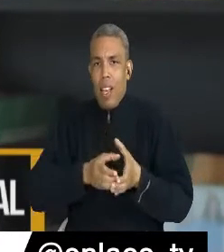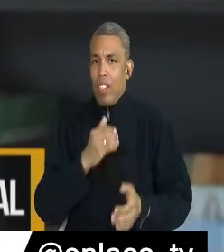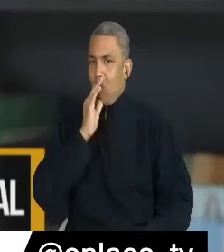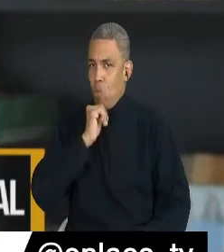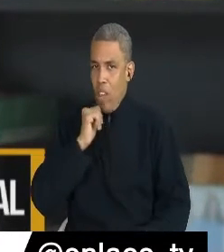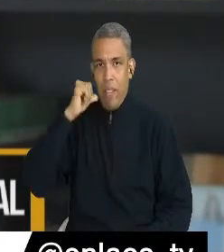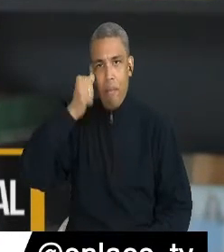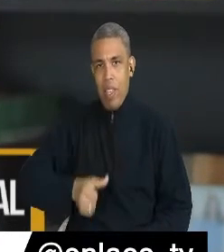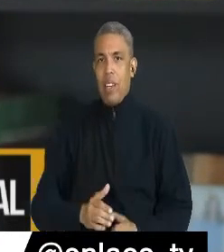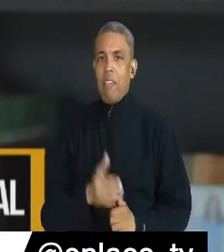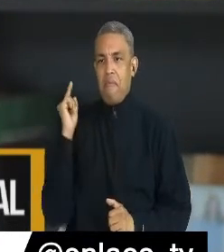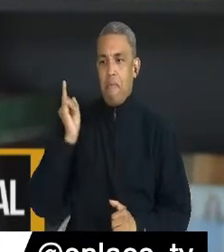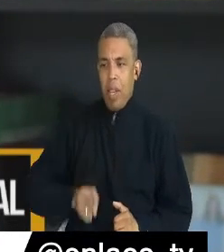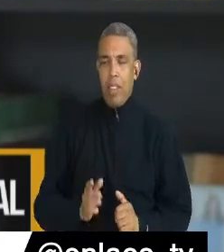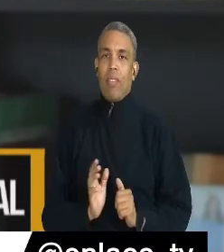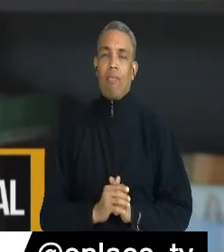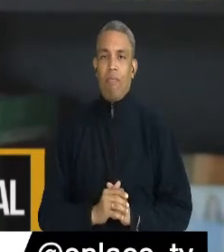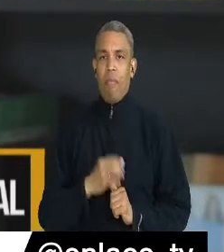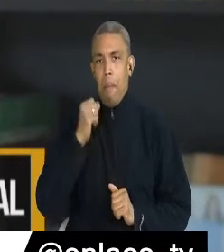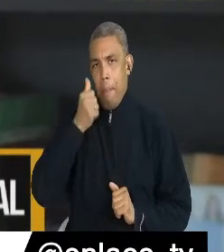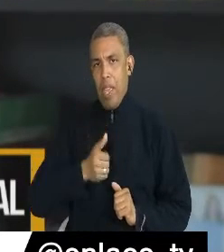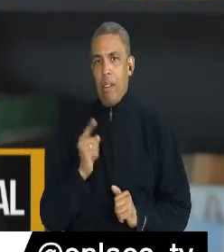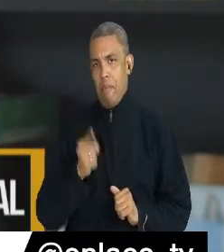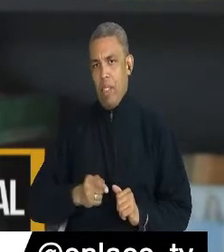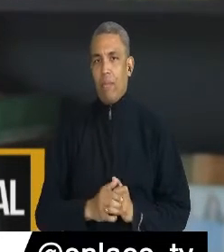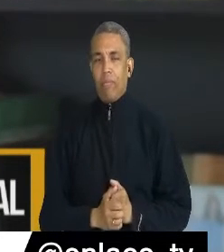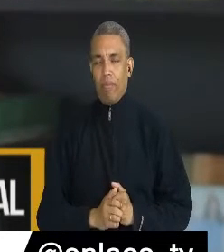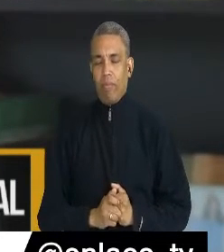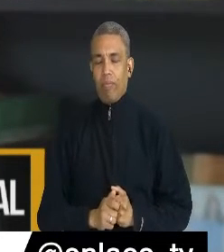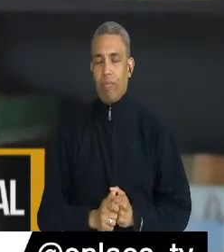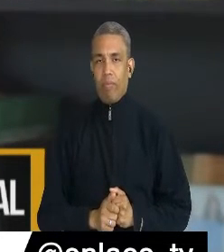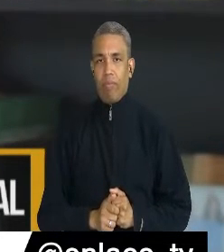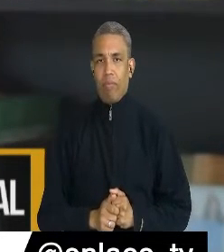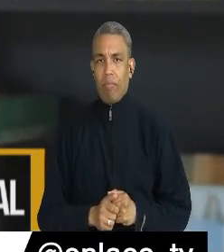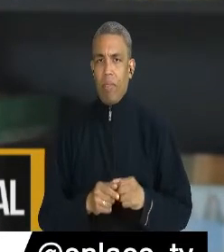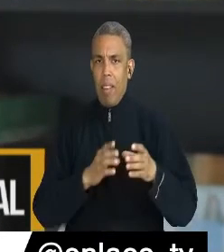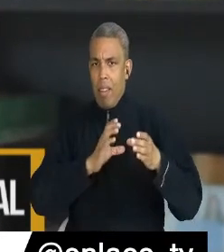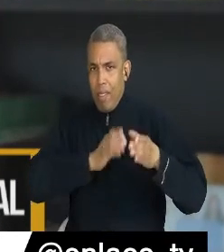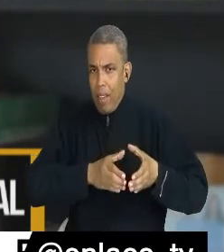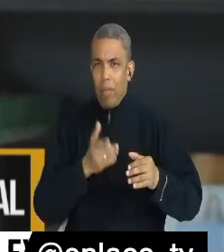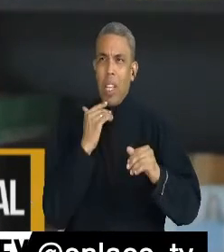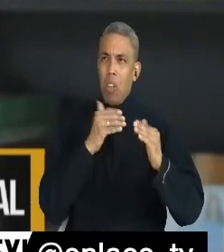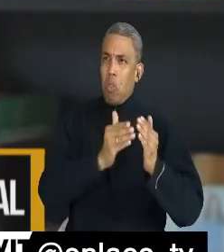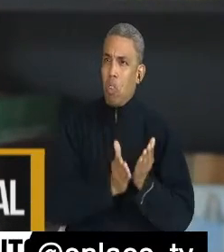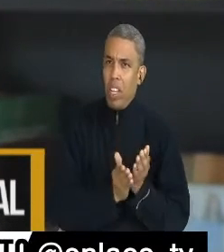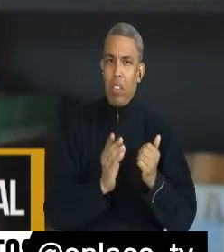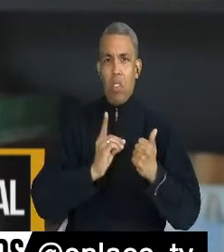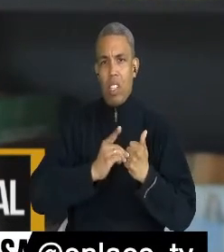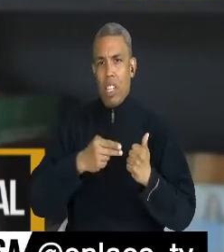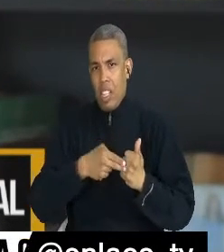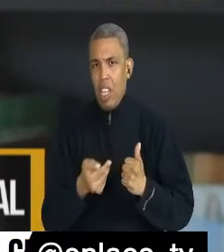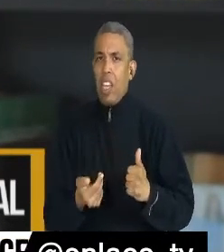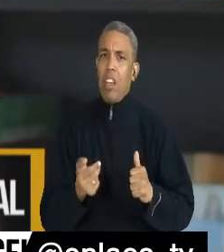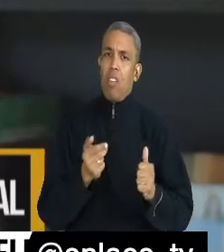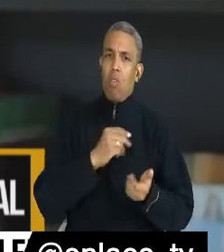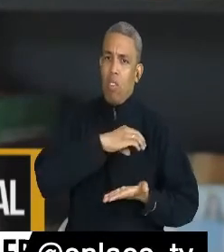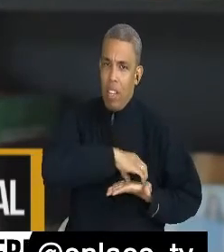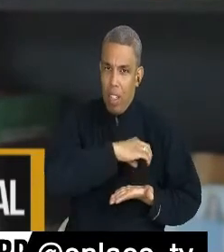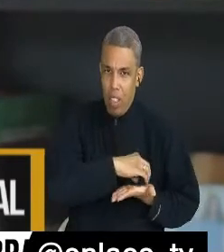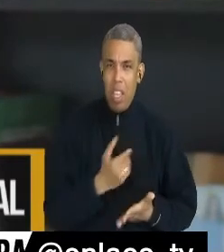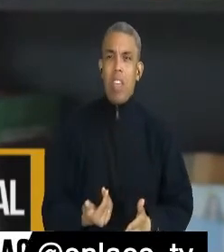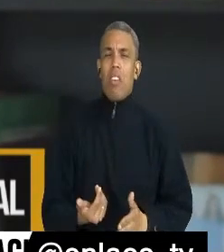tienen no tienen clase durante este este día para que todos se dediquen a las actividades que sí vamos a tener